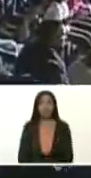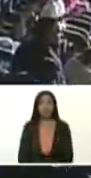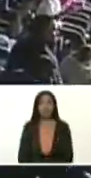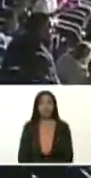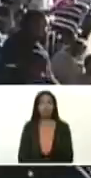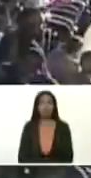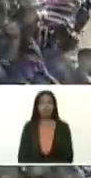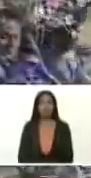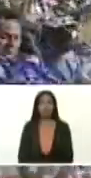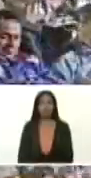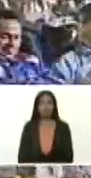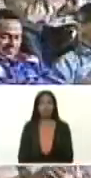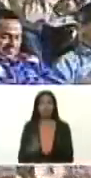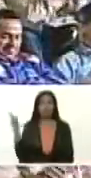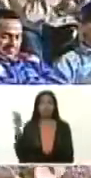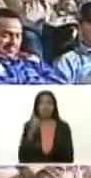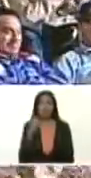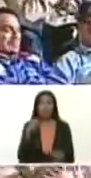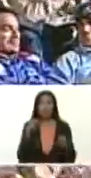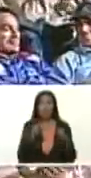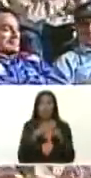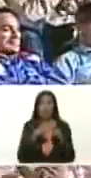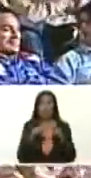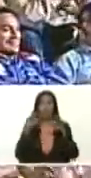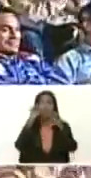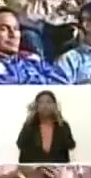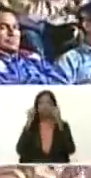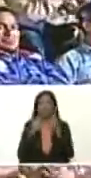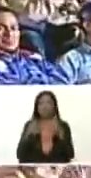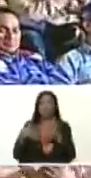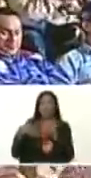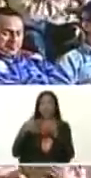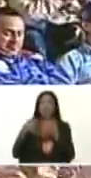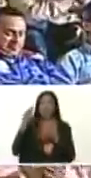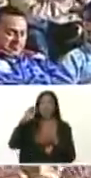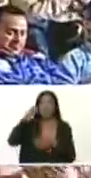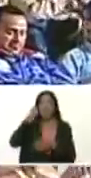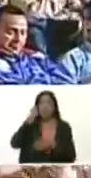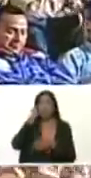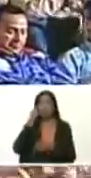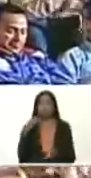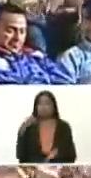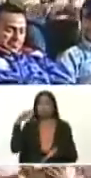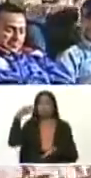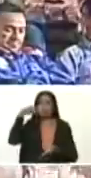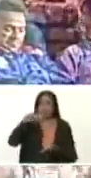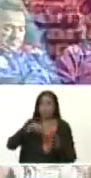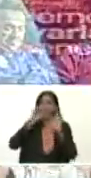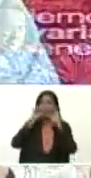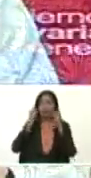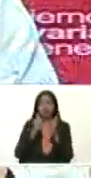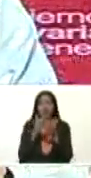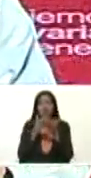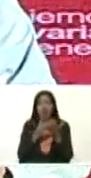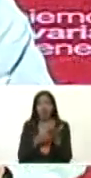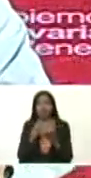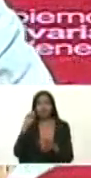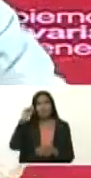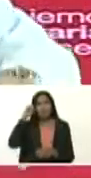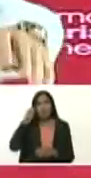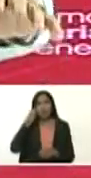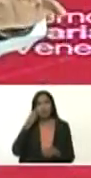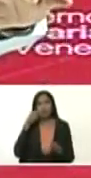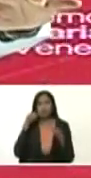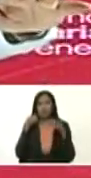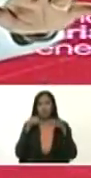Llegó como Pete Rose. ¿Ustedes se acuerdan cómo se lanzaba Pete Rose? Ah, Wills, se